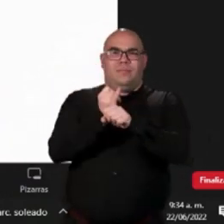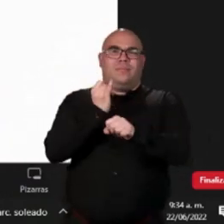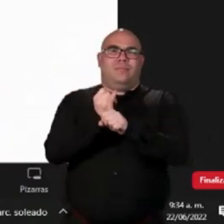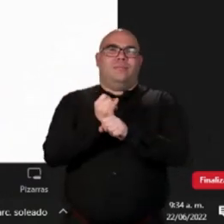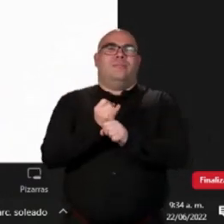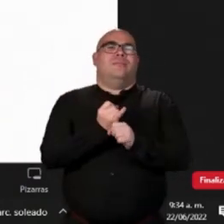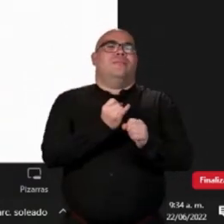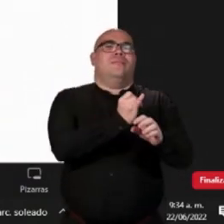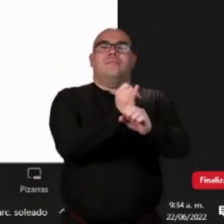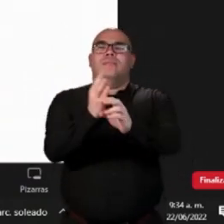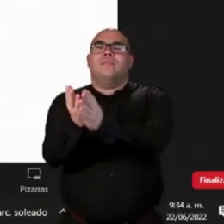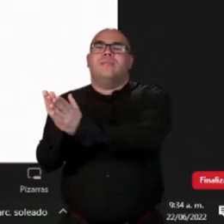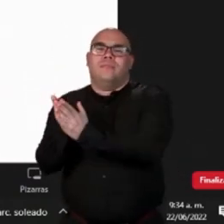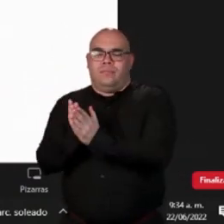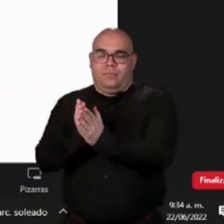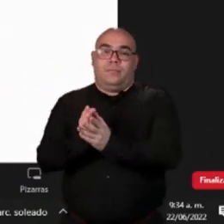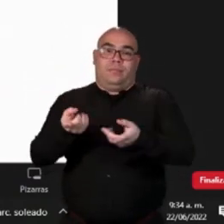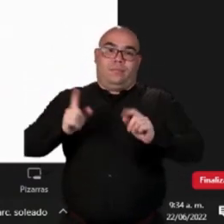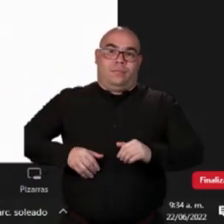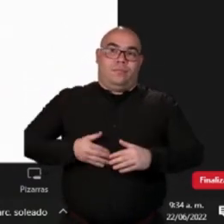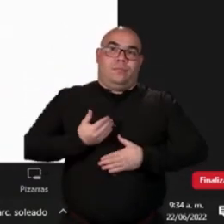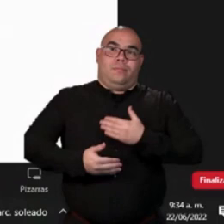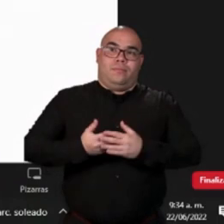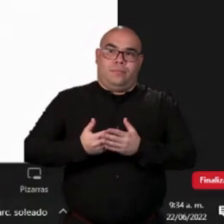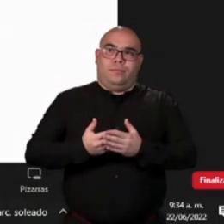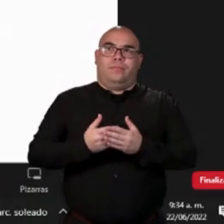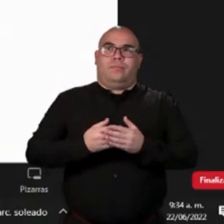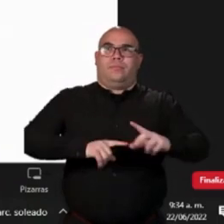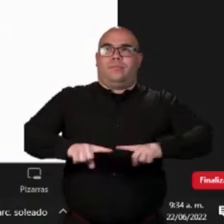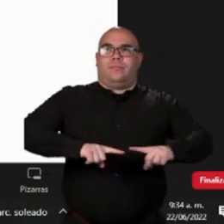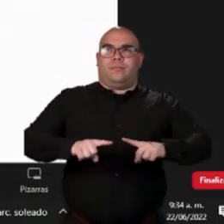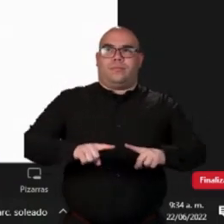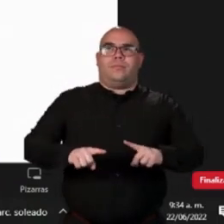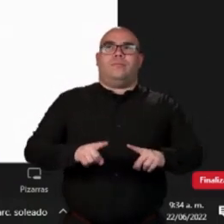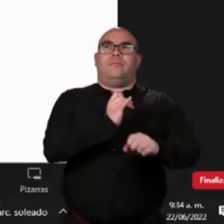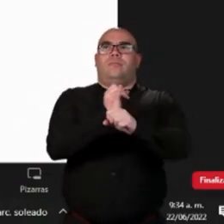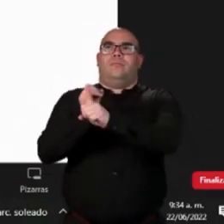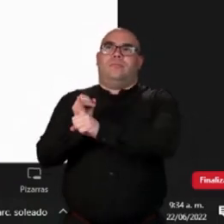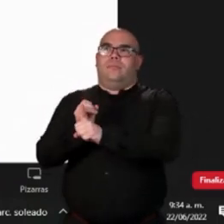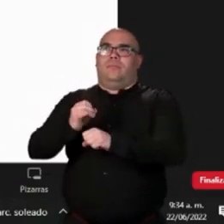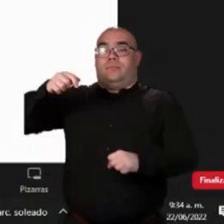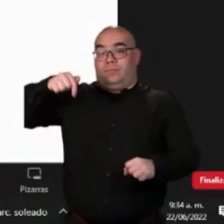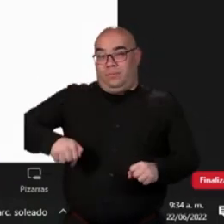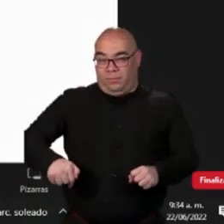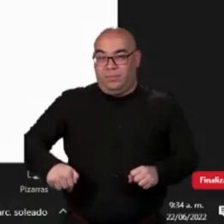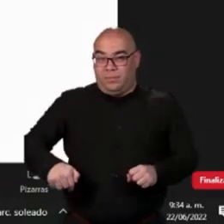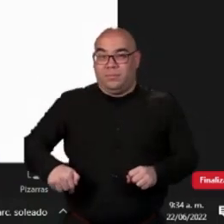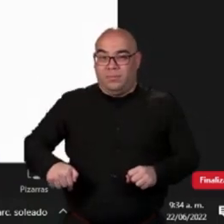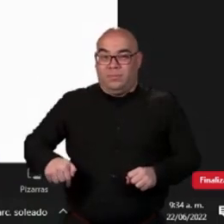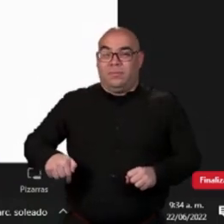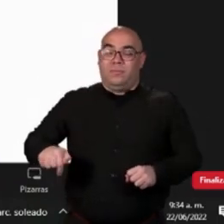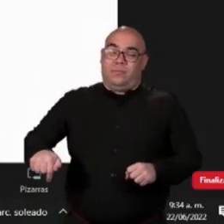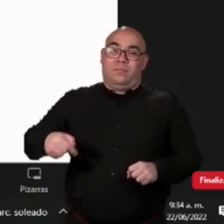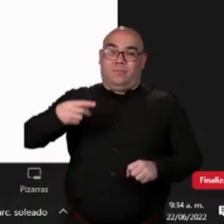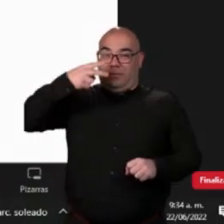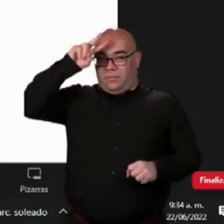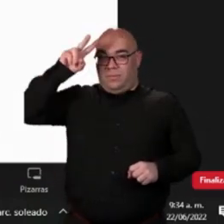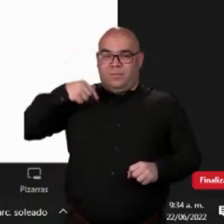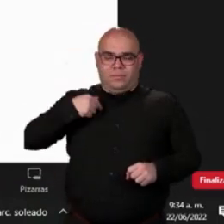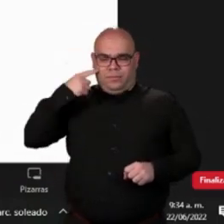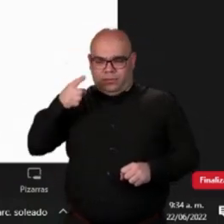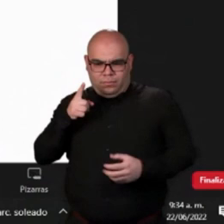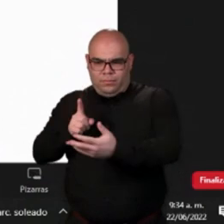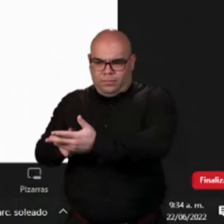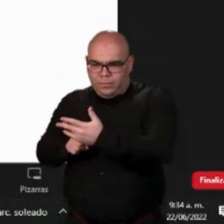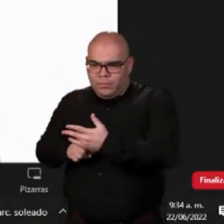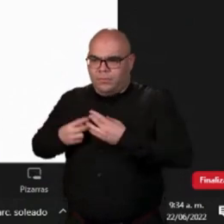educativas como de todos los procesos administrativos de la institución. Aquí existen oportunidades de optimización y de